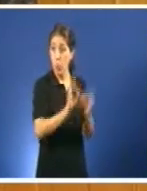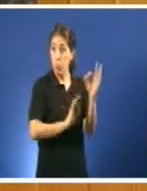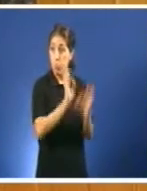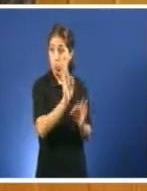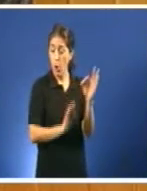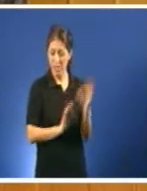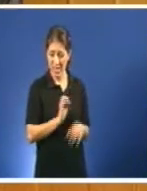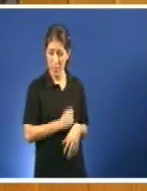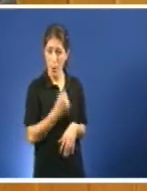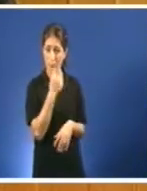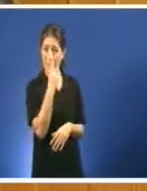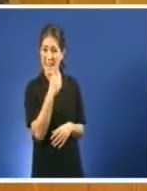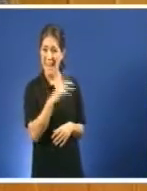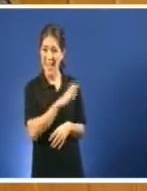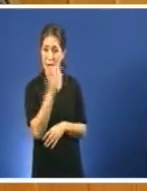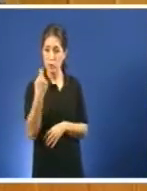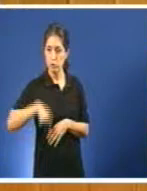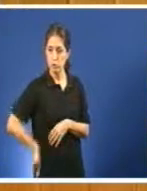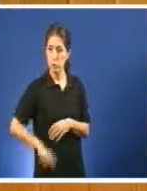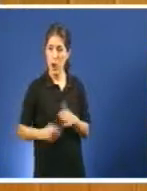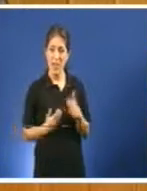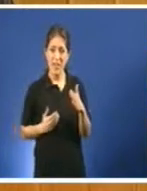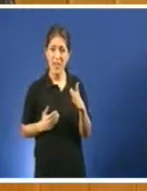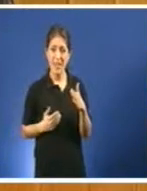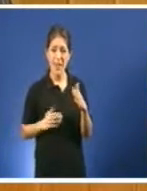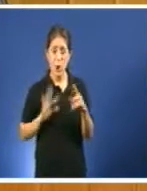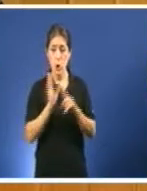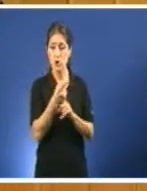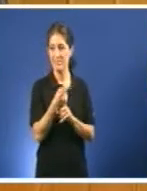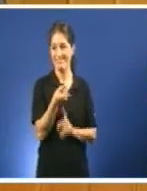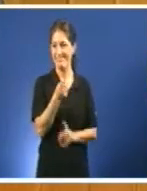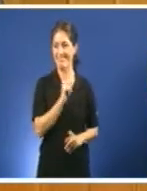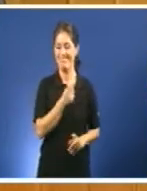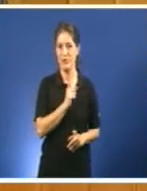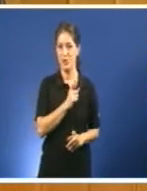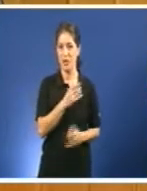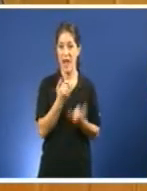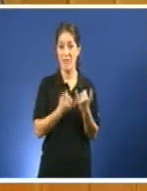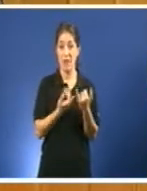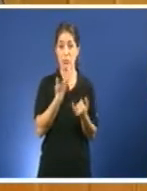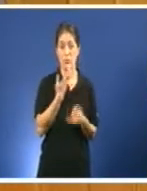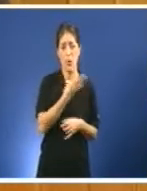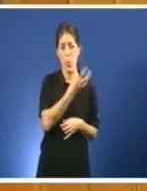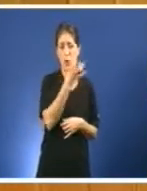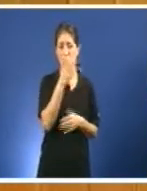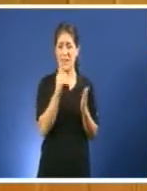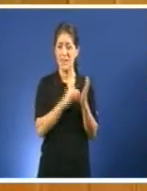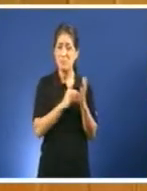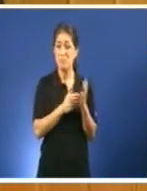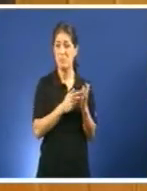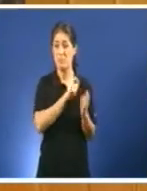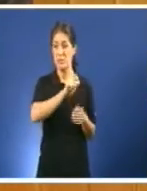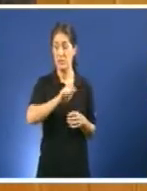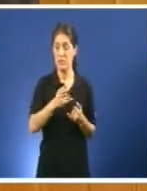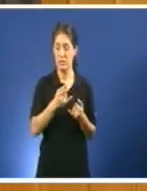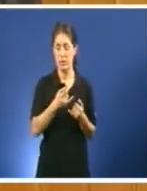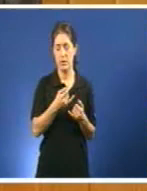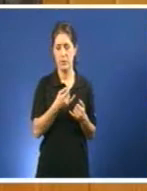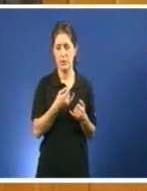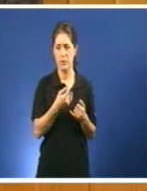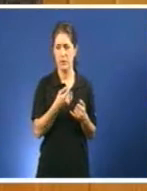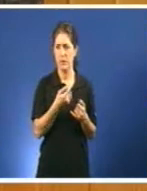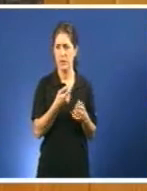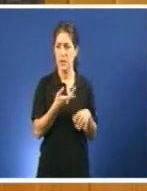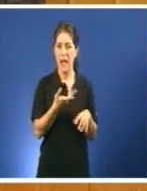noso país e case 300.000 cobran por baixo do salario mínimo. Pero, ademais, esta